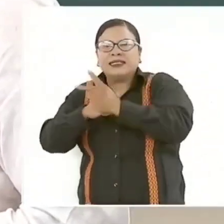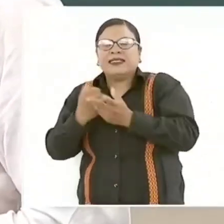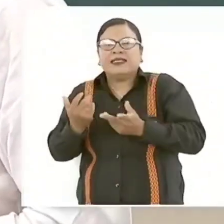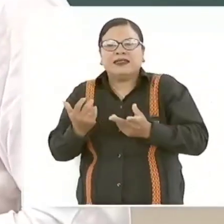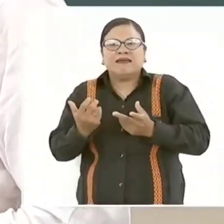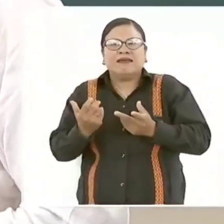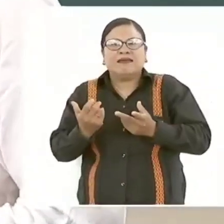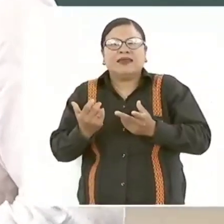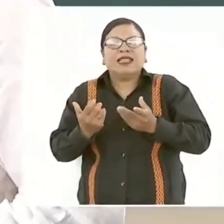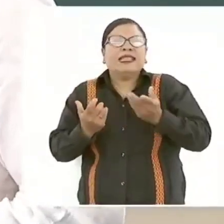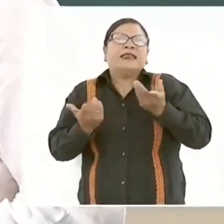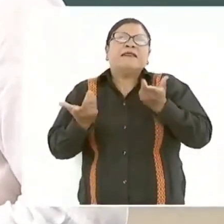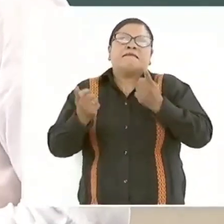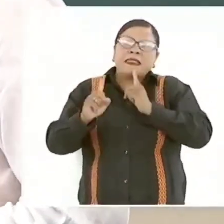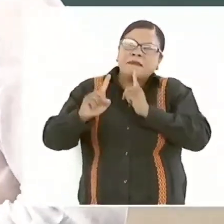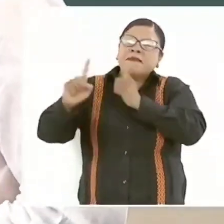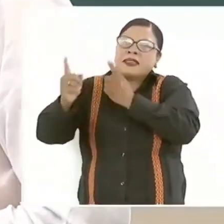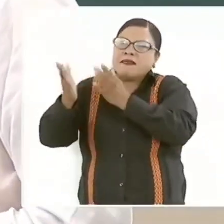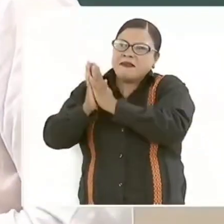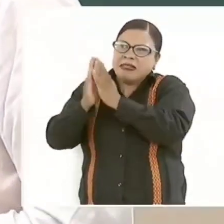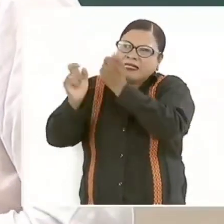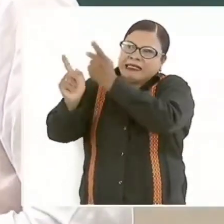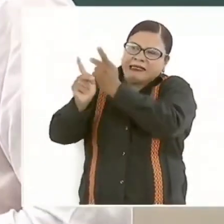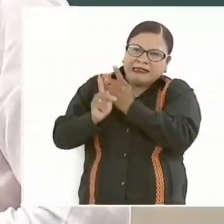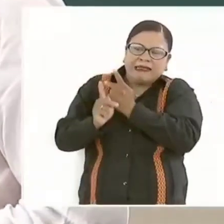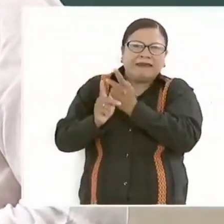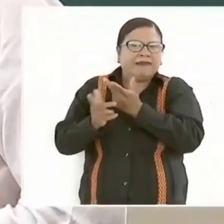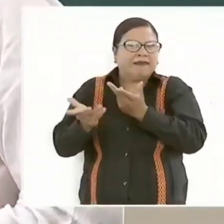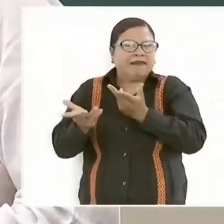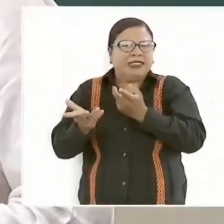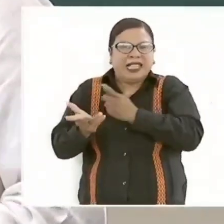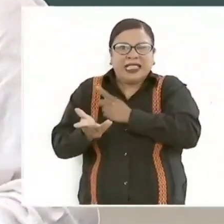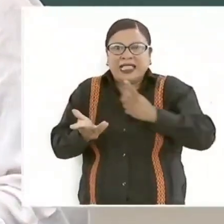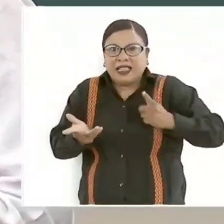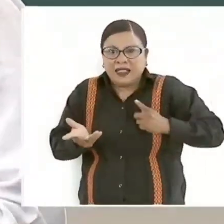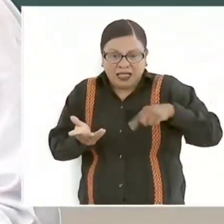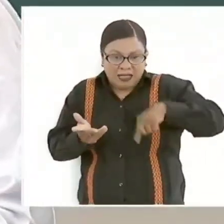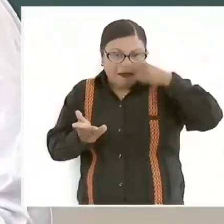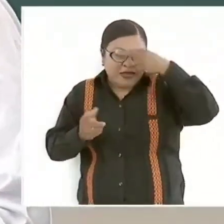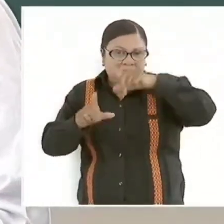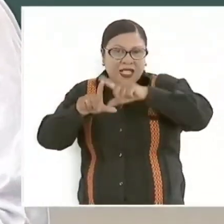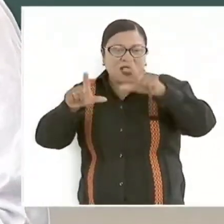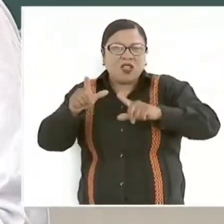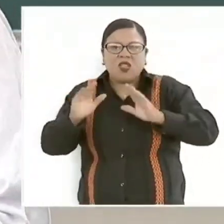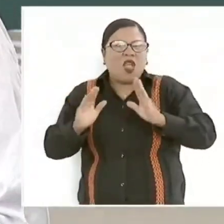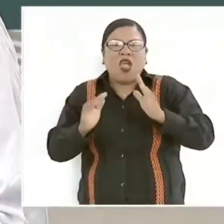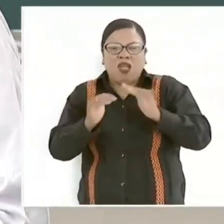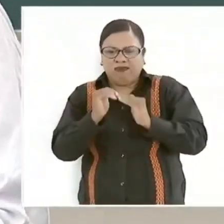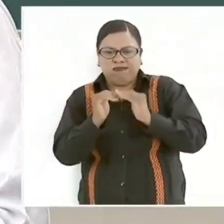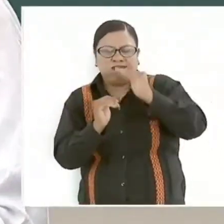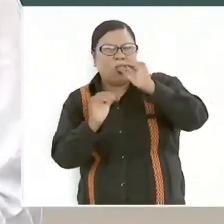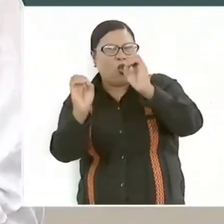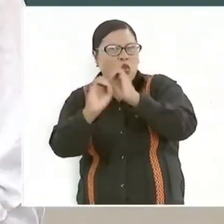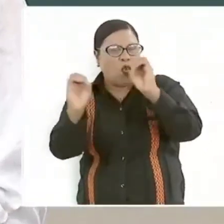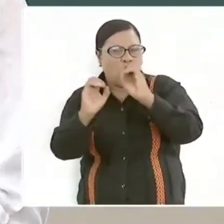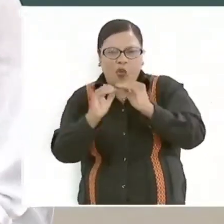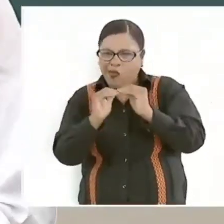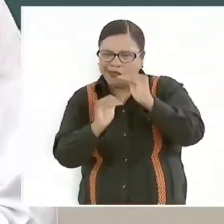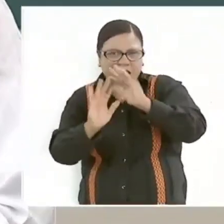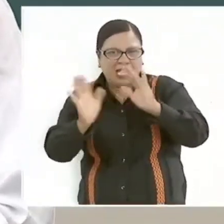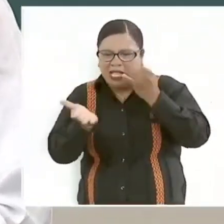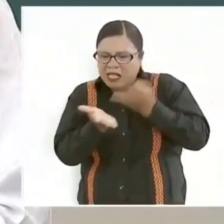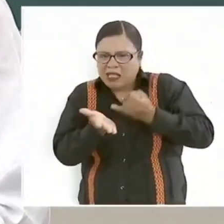de solicitar créditos. La deuda de México no ha crecido en términos reales. No hemos